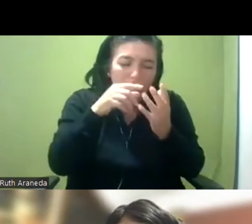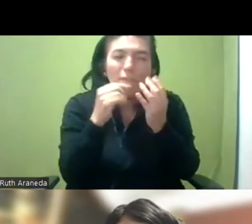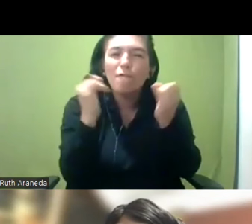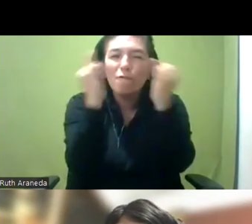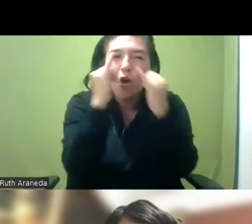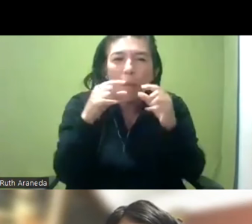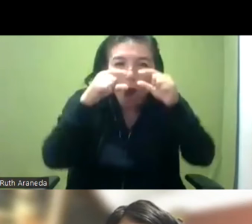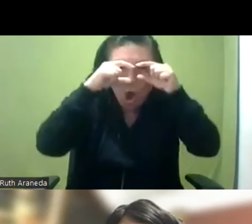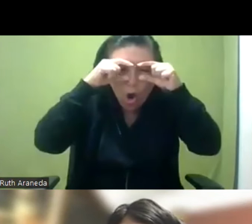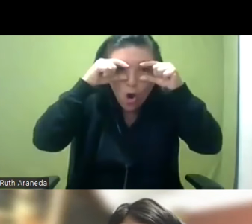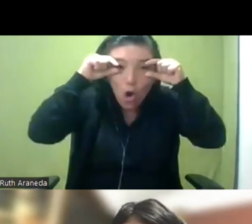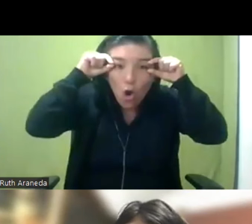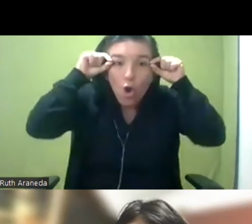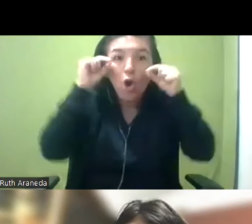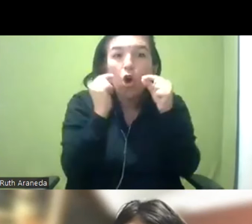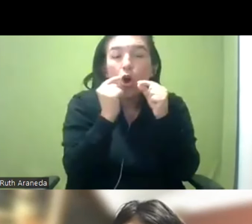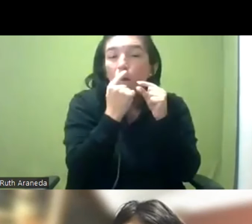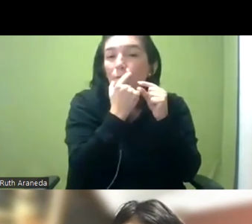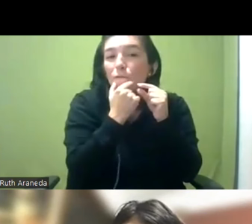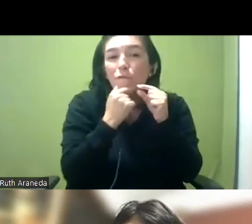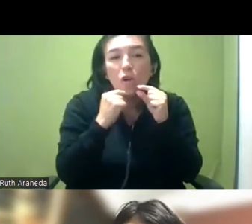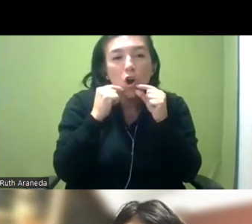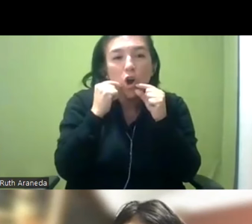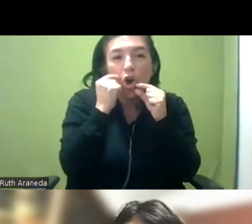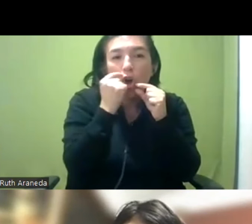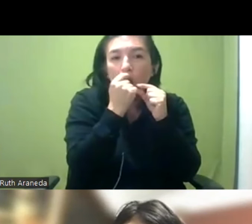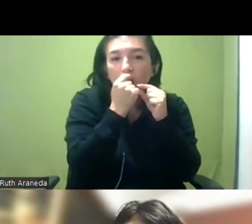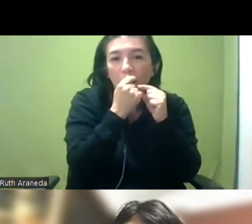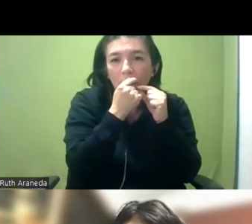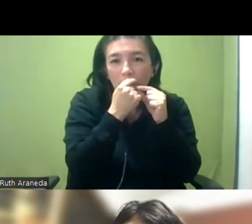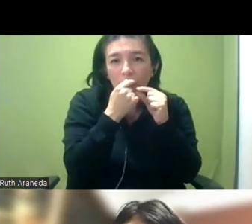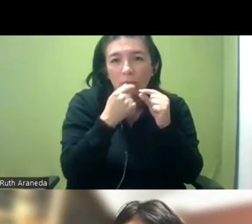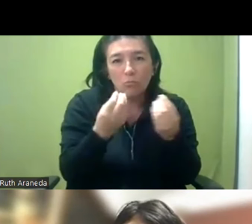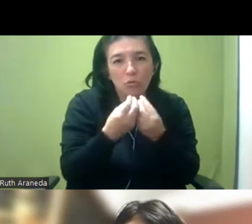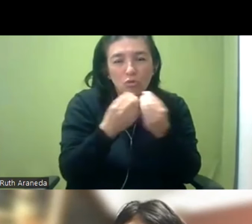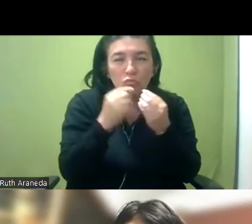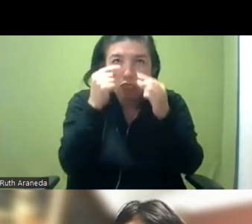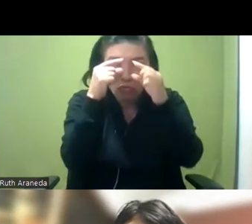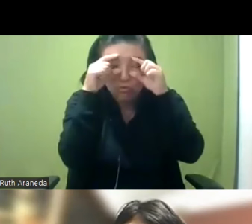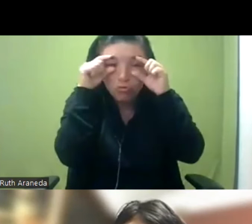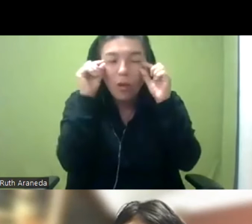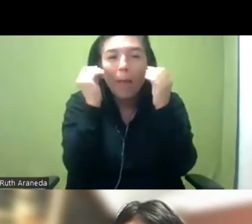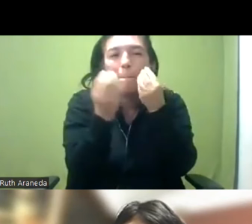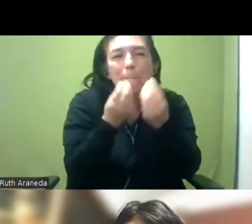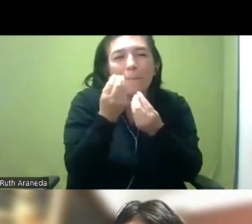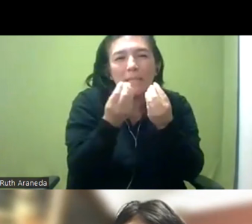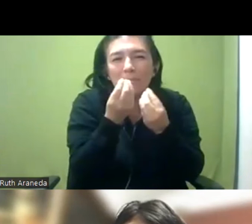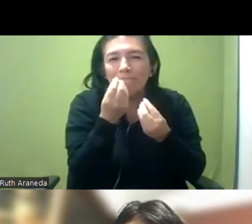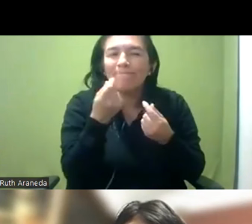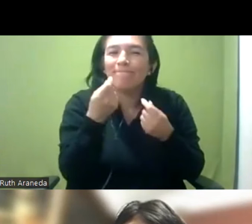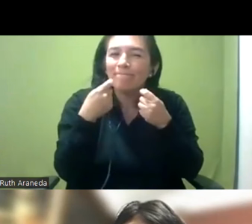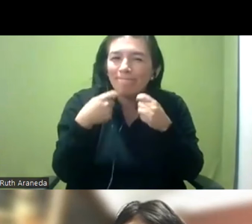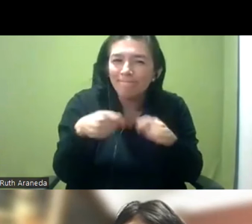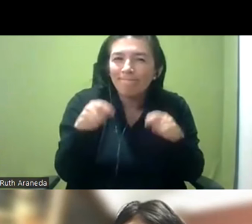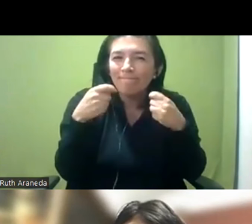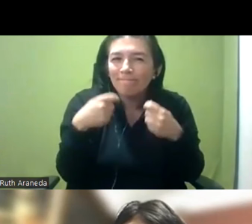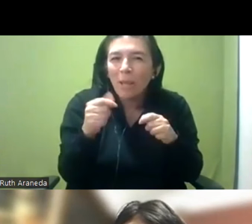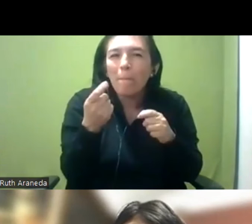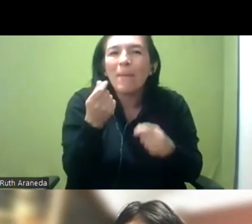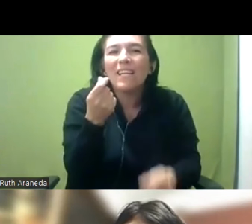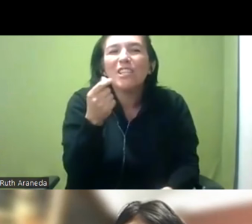boca, por lo menos ojos, ¿no? A muchos de ellos, ¿no? Tratando de devolverle